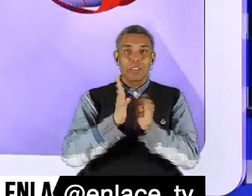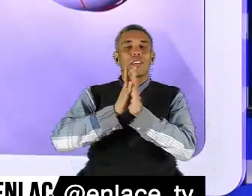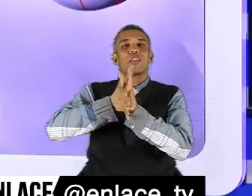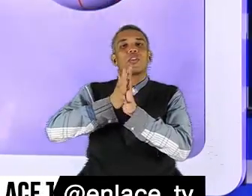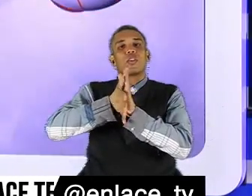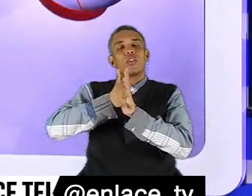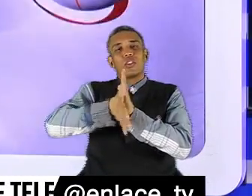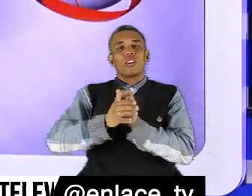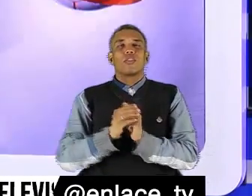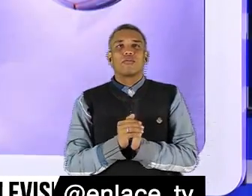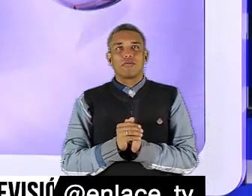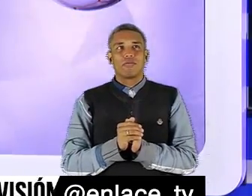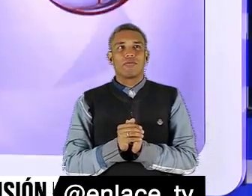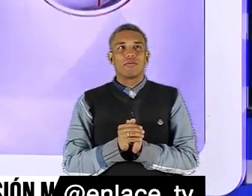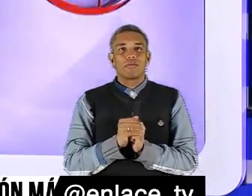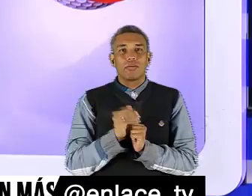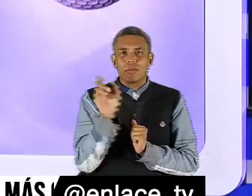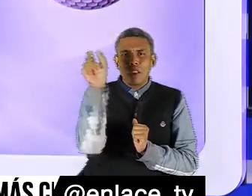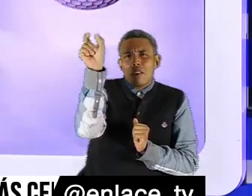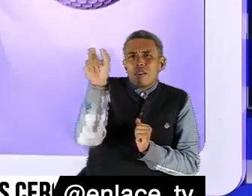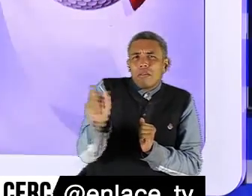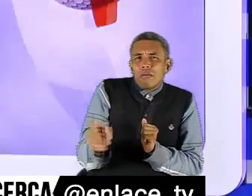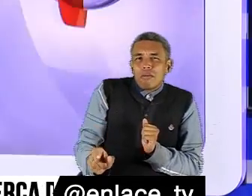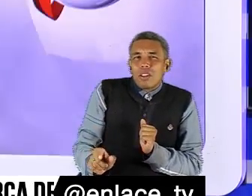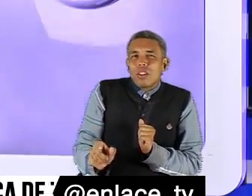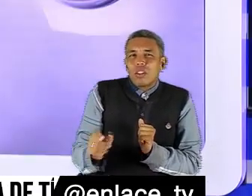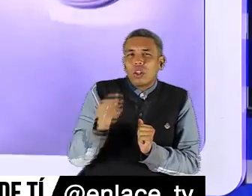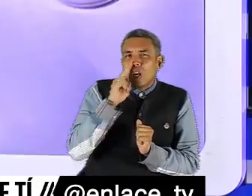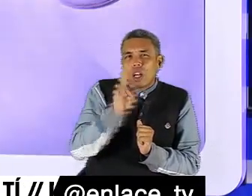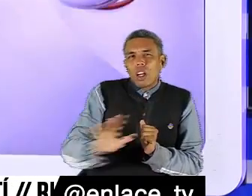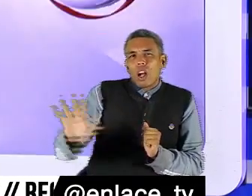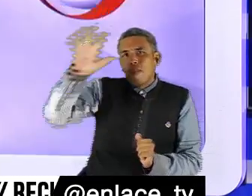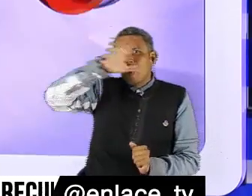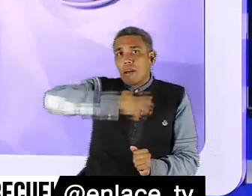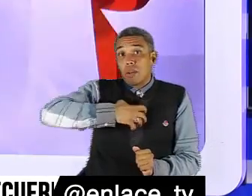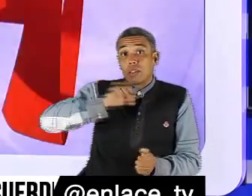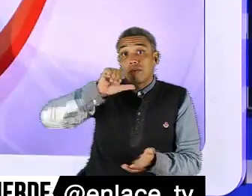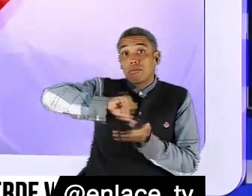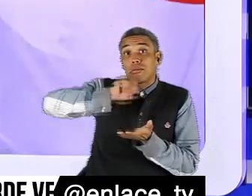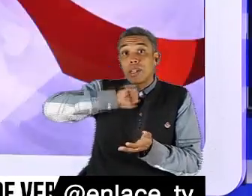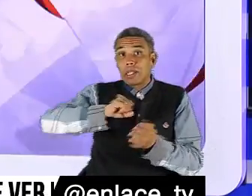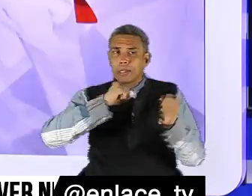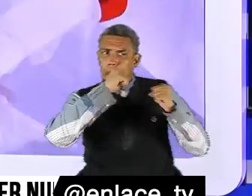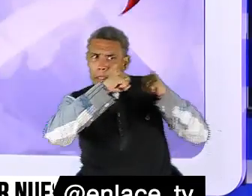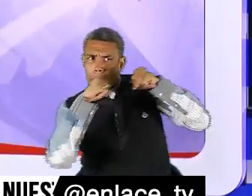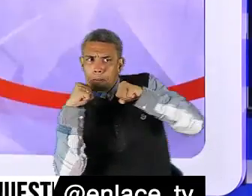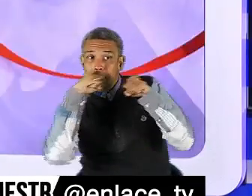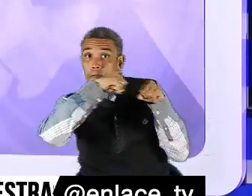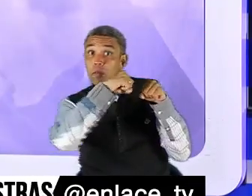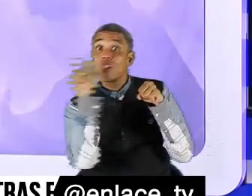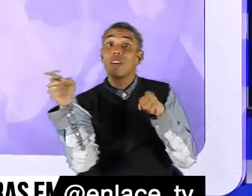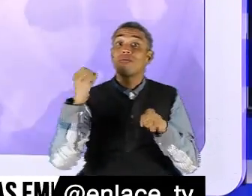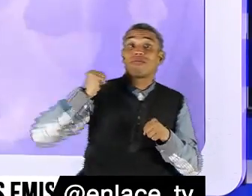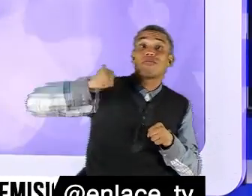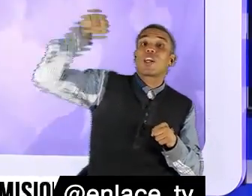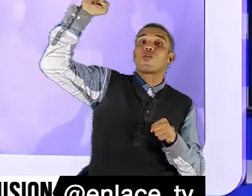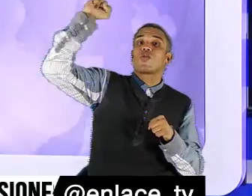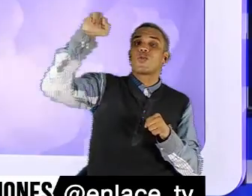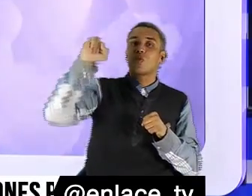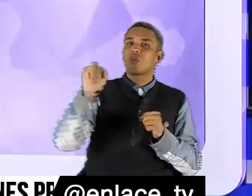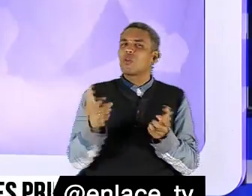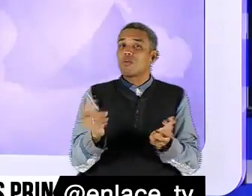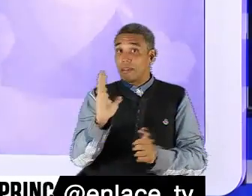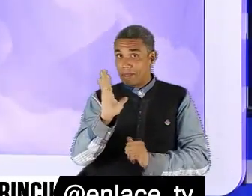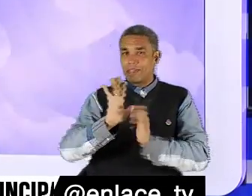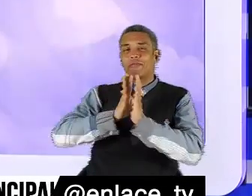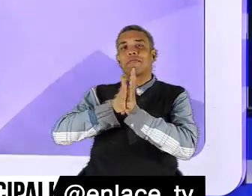destacada presentación de un boxeador en un campeonato nacional. Triunfó, trajo buenos resultados para Barranca Bermeja. Información en